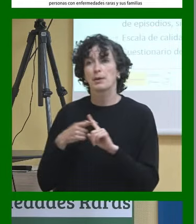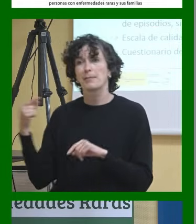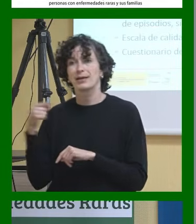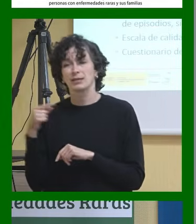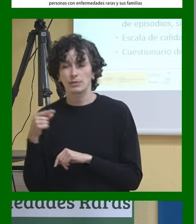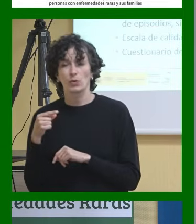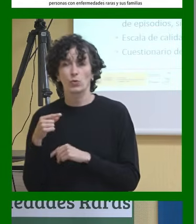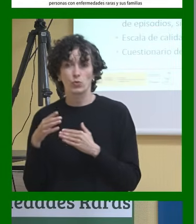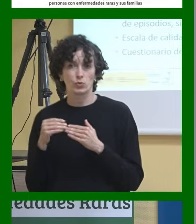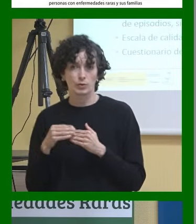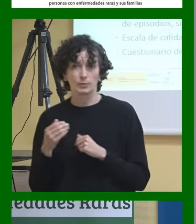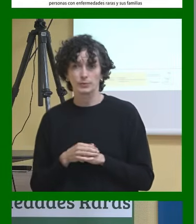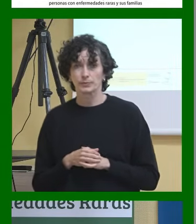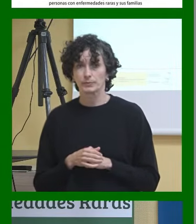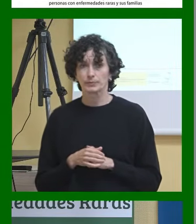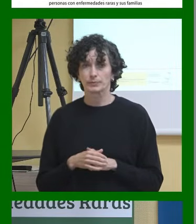SDQ.